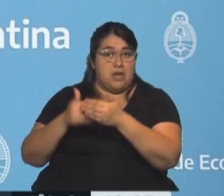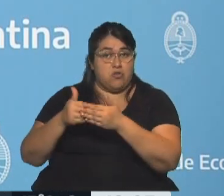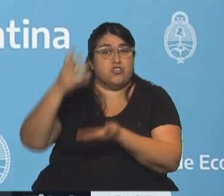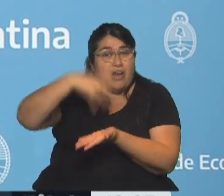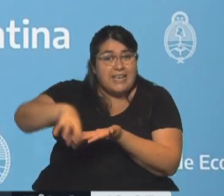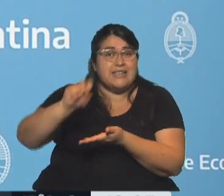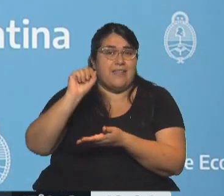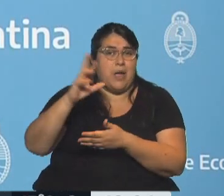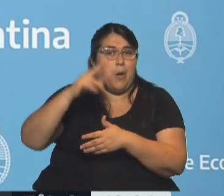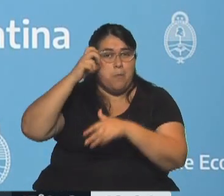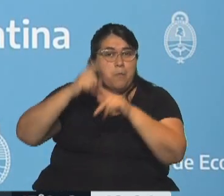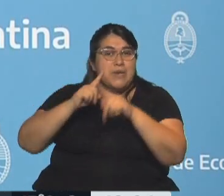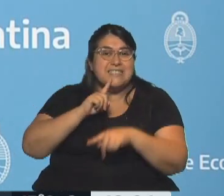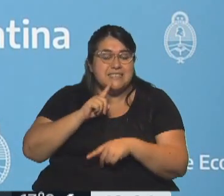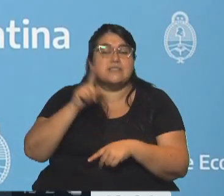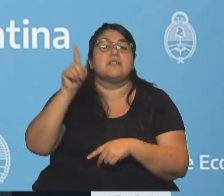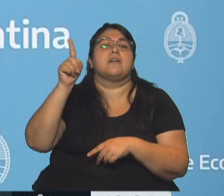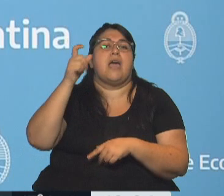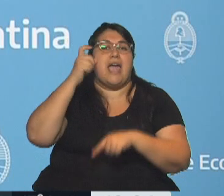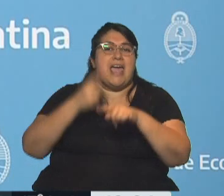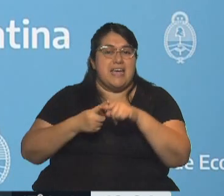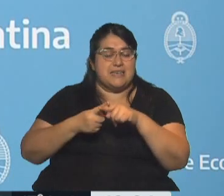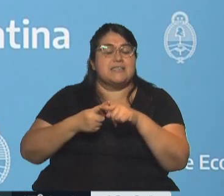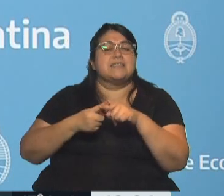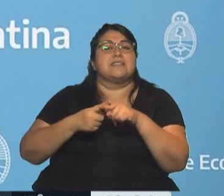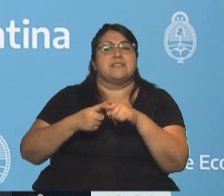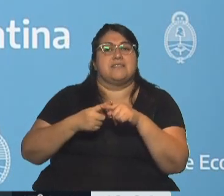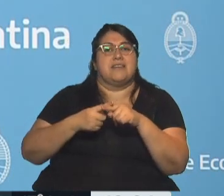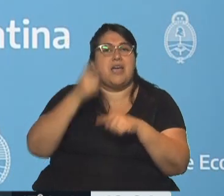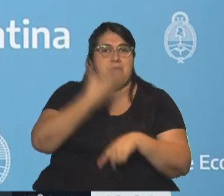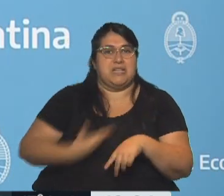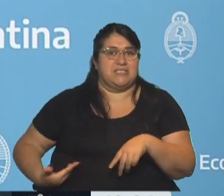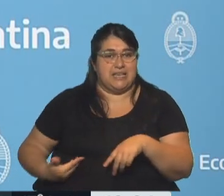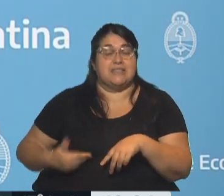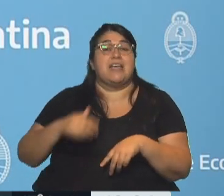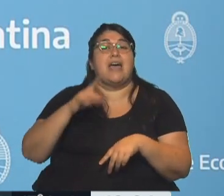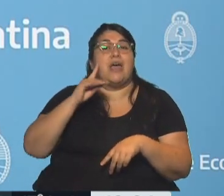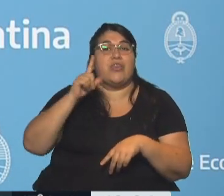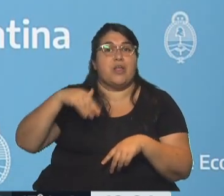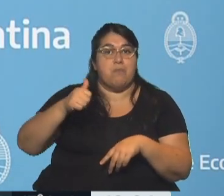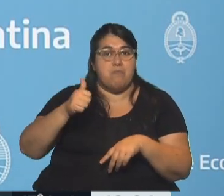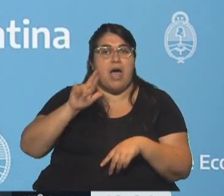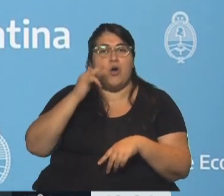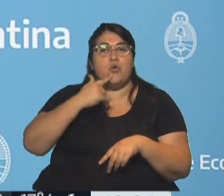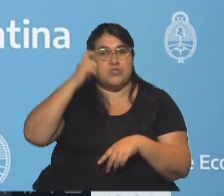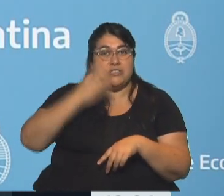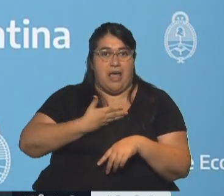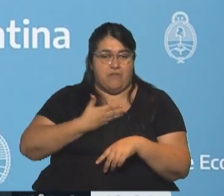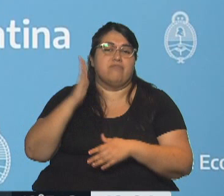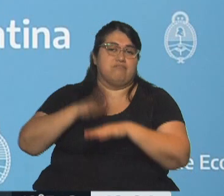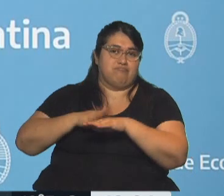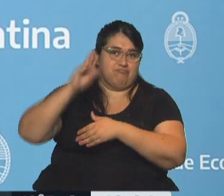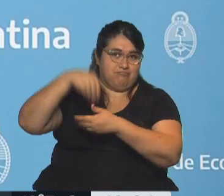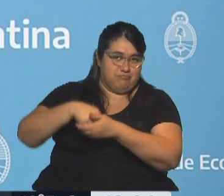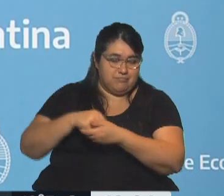financiera de los BRICS, que preside actualmente la exmandataria de Brasil, Dilma Rousseff. También consolidar acuerdos que